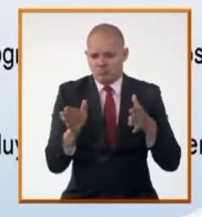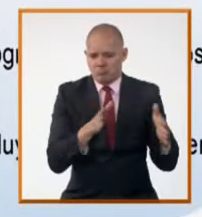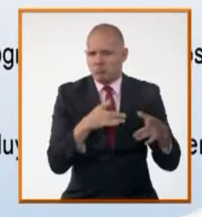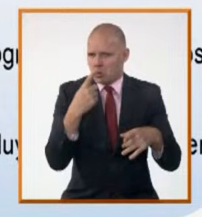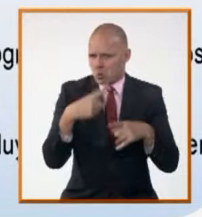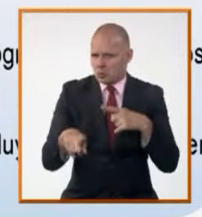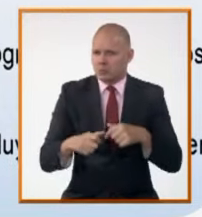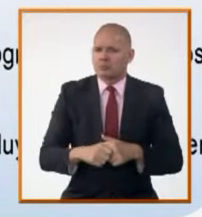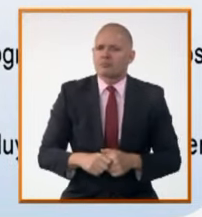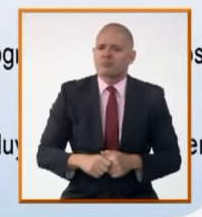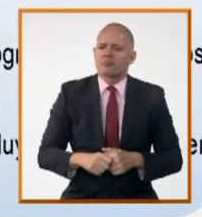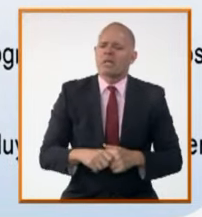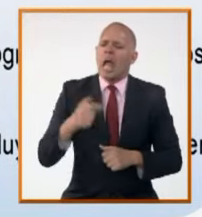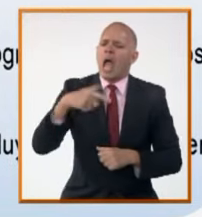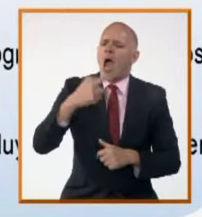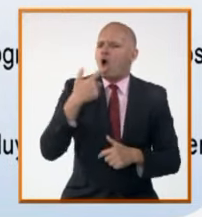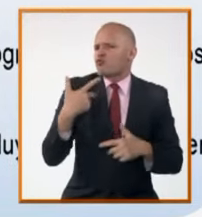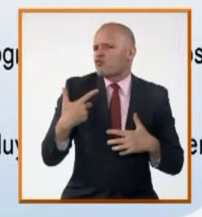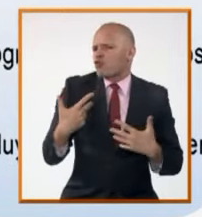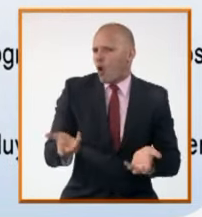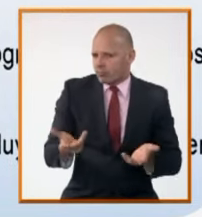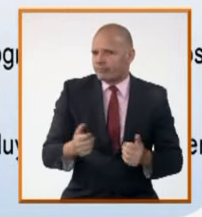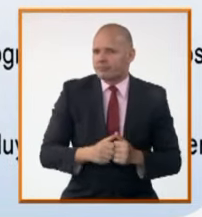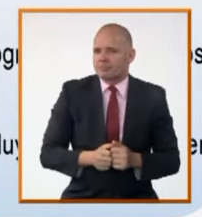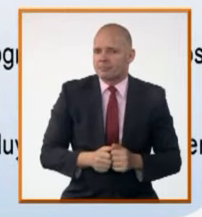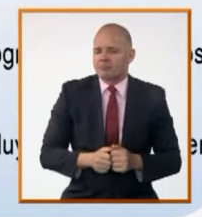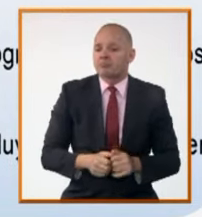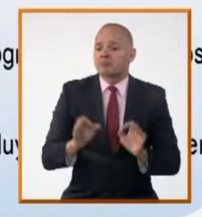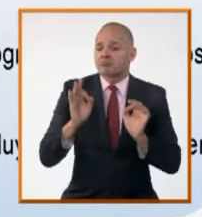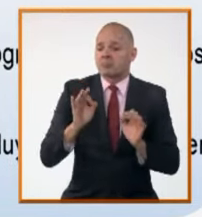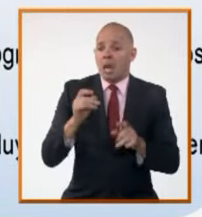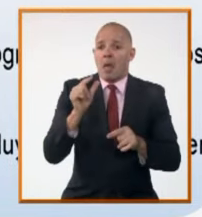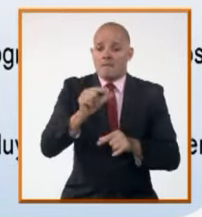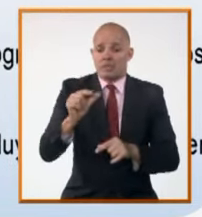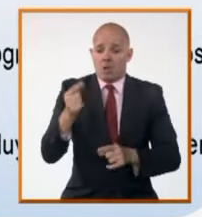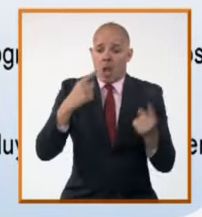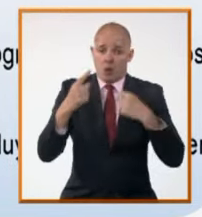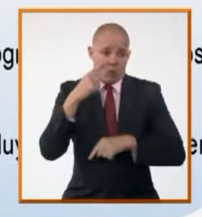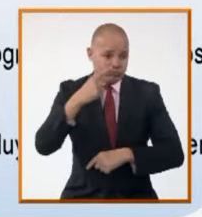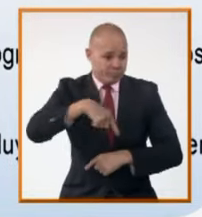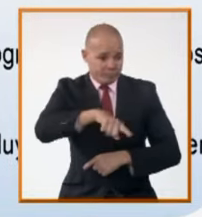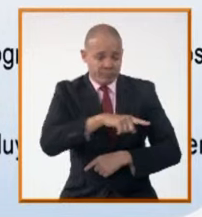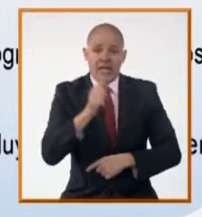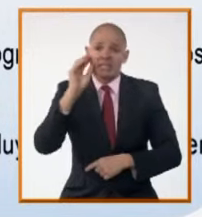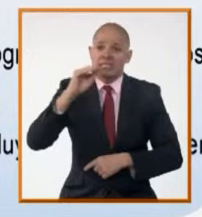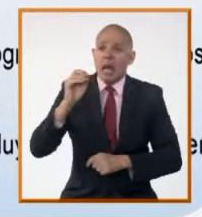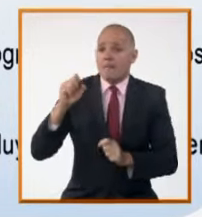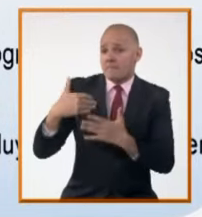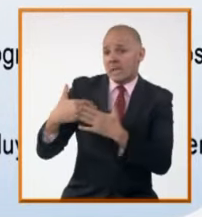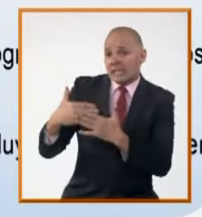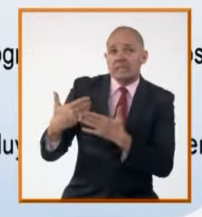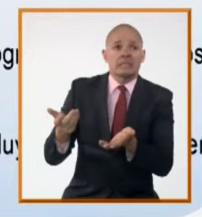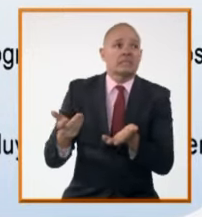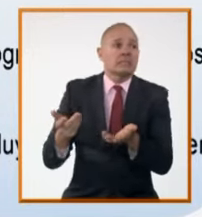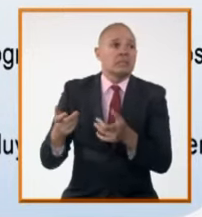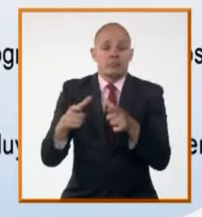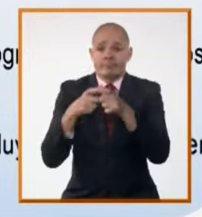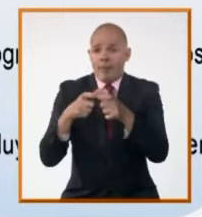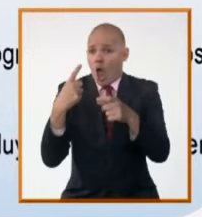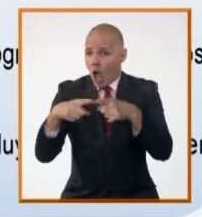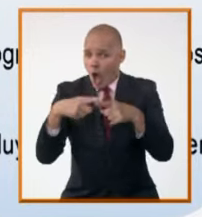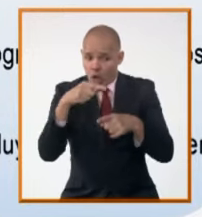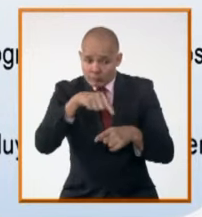las operaciones comerciales por parte de las personas naturales y jurídicas. Los planes de